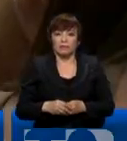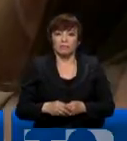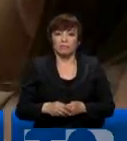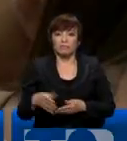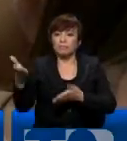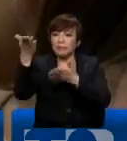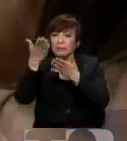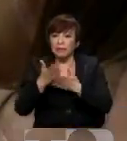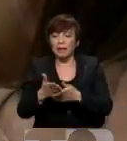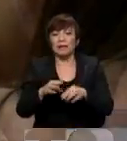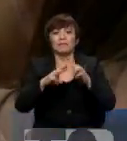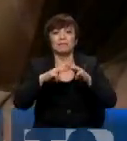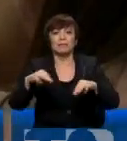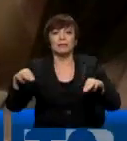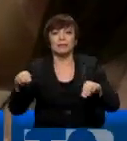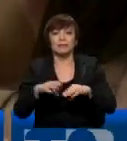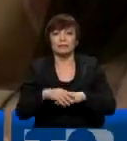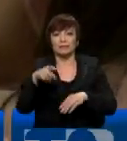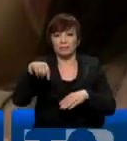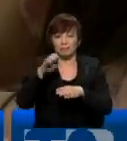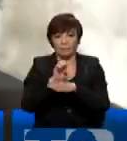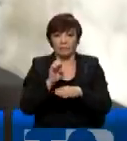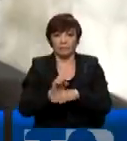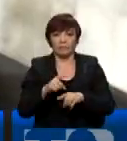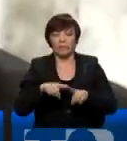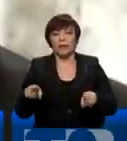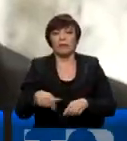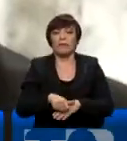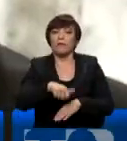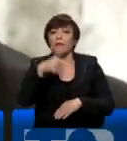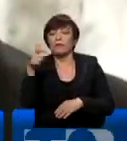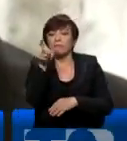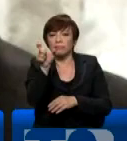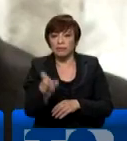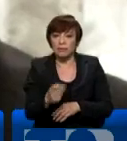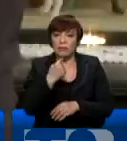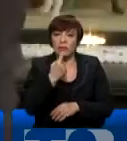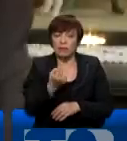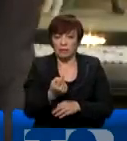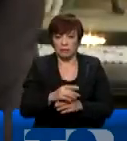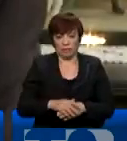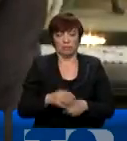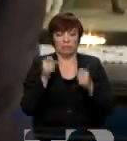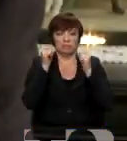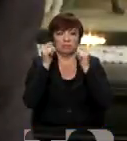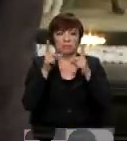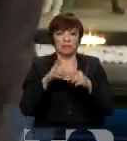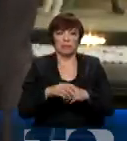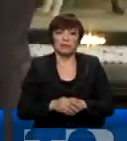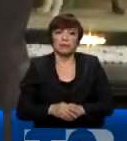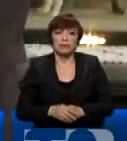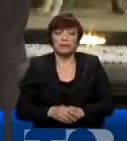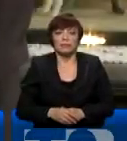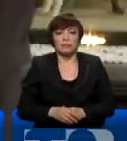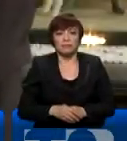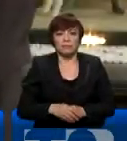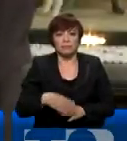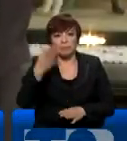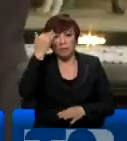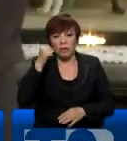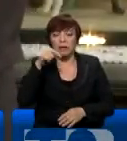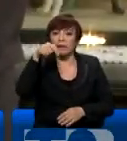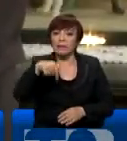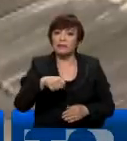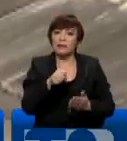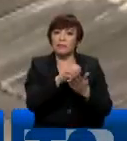productos. Mientras del otro lado, al analista petrolero Luis Calero le causa sorpresa que haya interesados en esta aventura, porque este no es un proyecto,